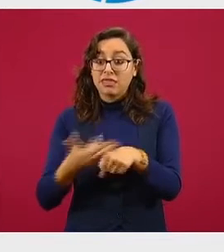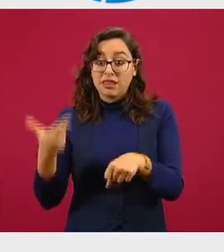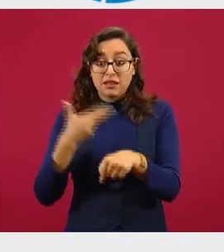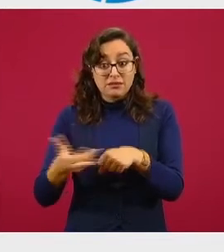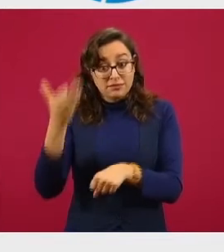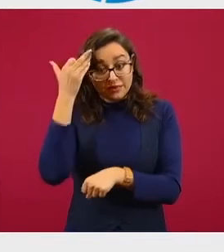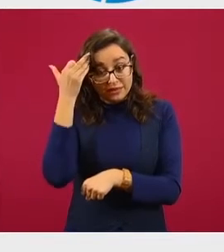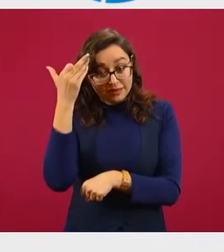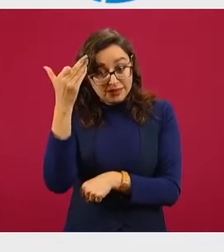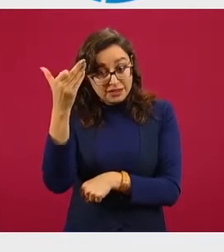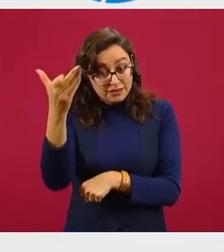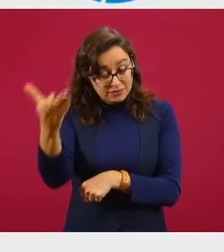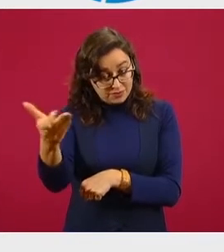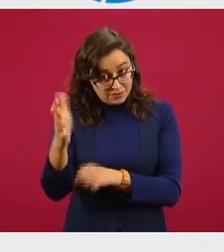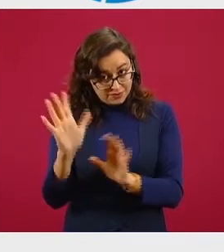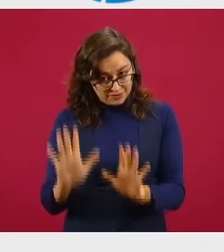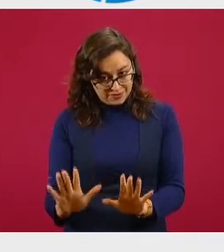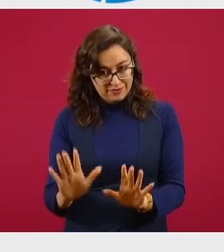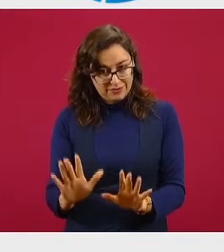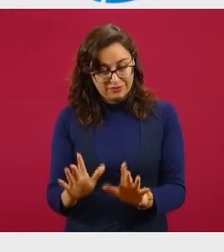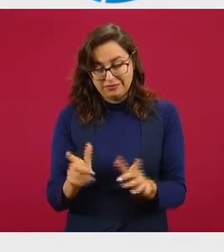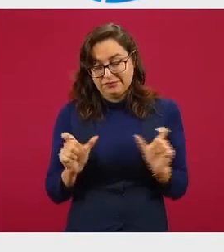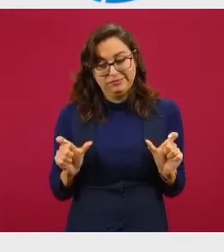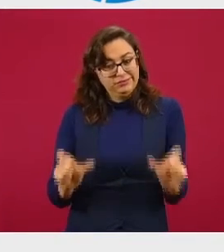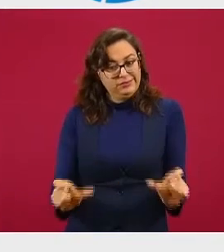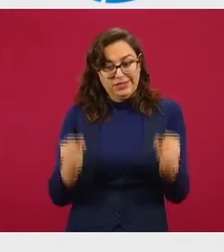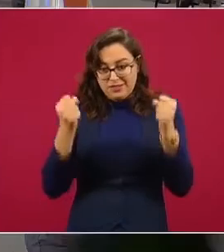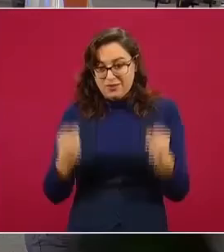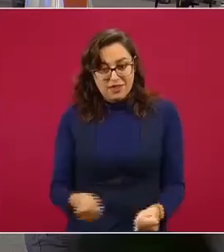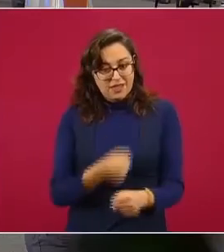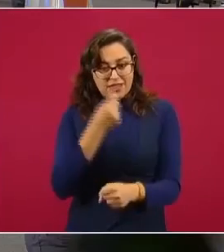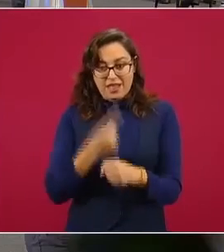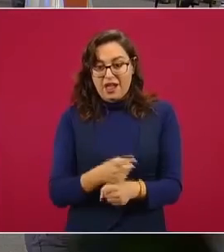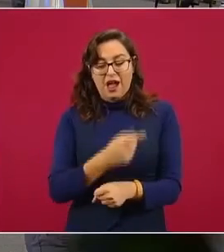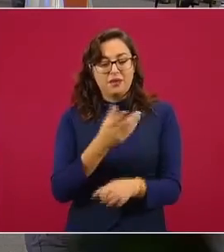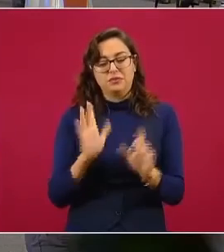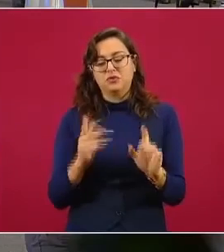trámites a veces complejos y es por razones de seguridad, se tienen que hacer.